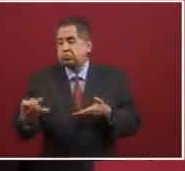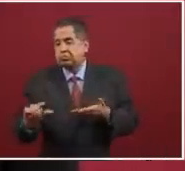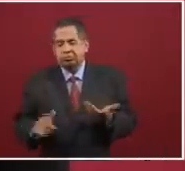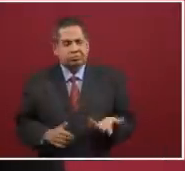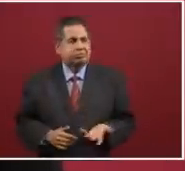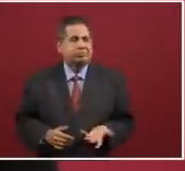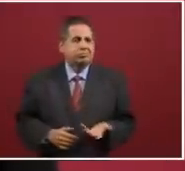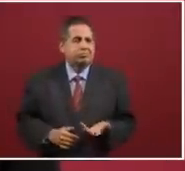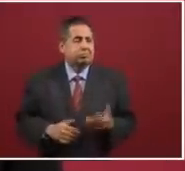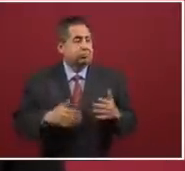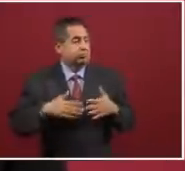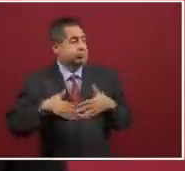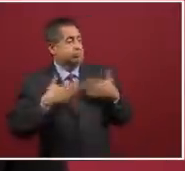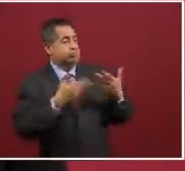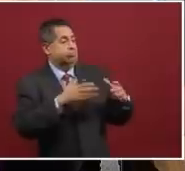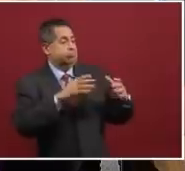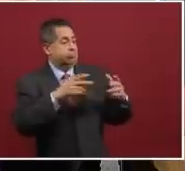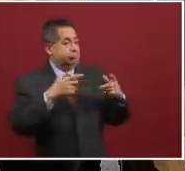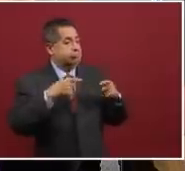el personal de confianza.